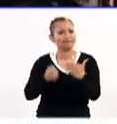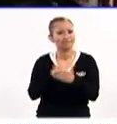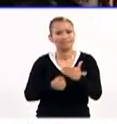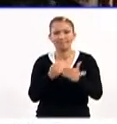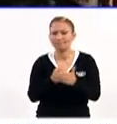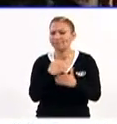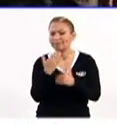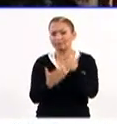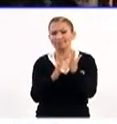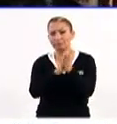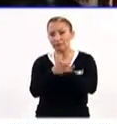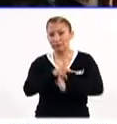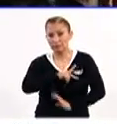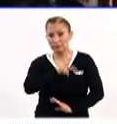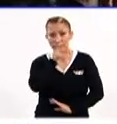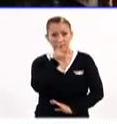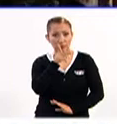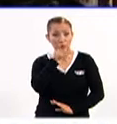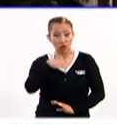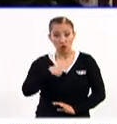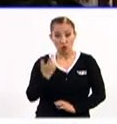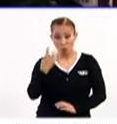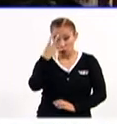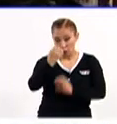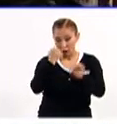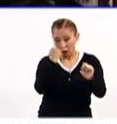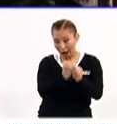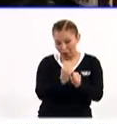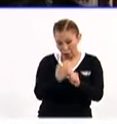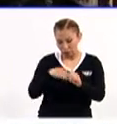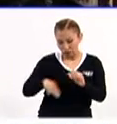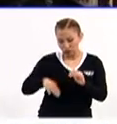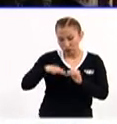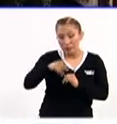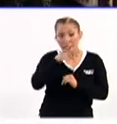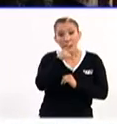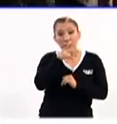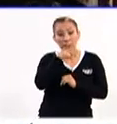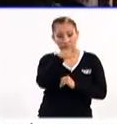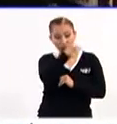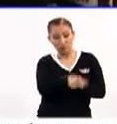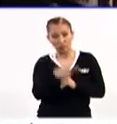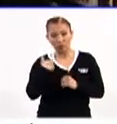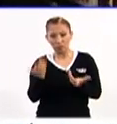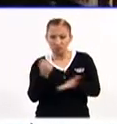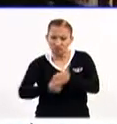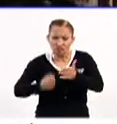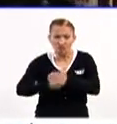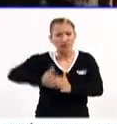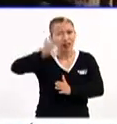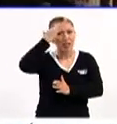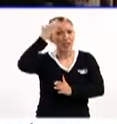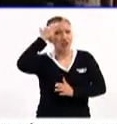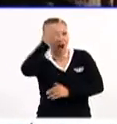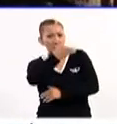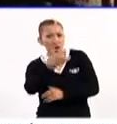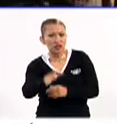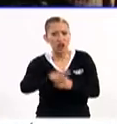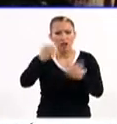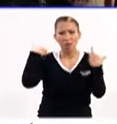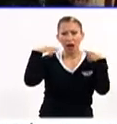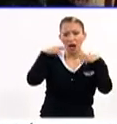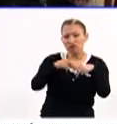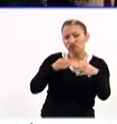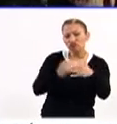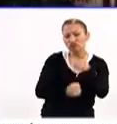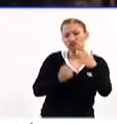¿no? Esto llevó a que mi padre, cuando yo iba a cumplir 4 años, mi padre, quien era un luchador social, un líder de campesinos y de